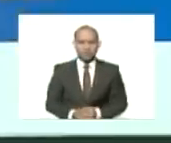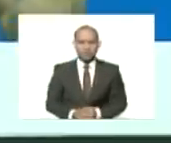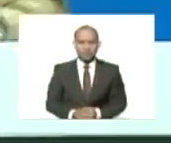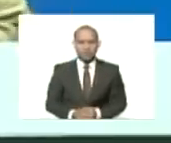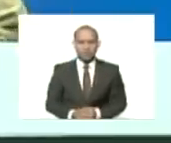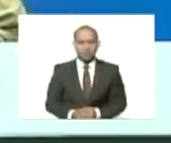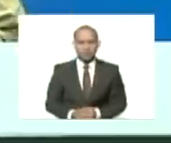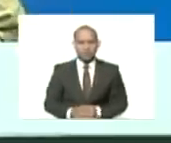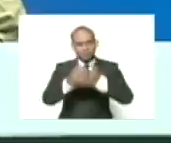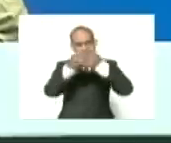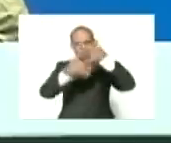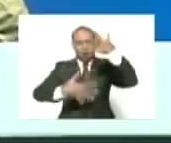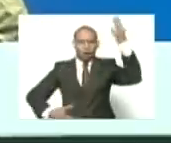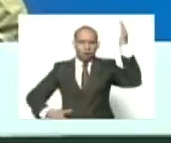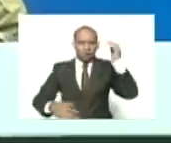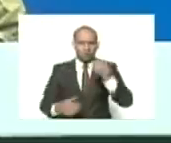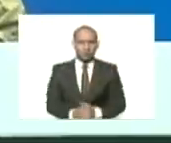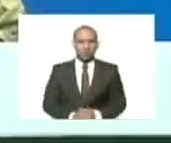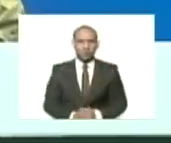etcétera.